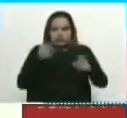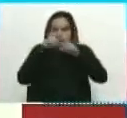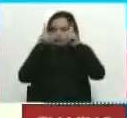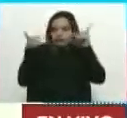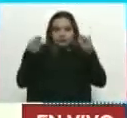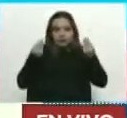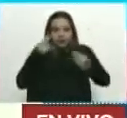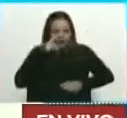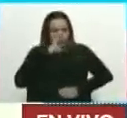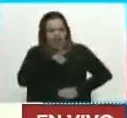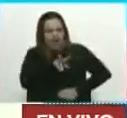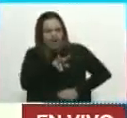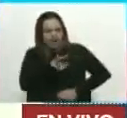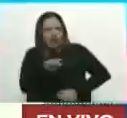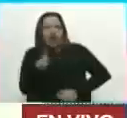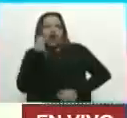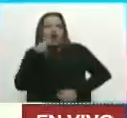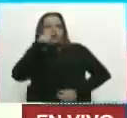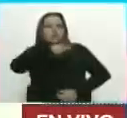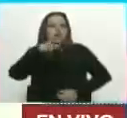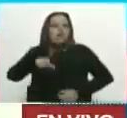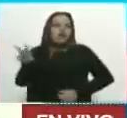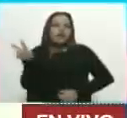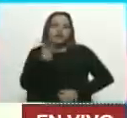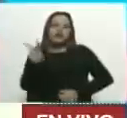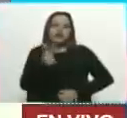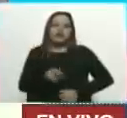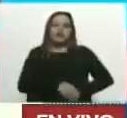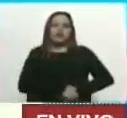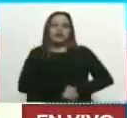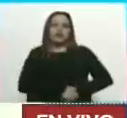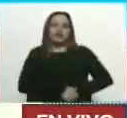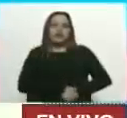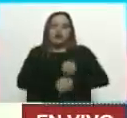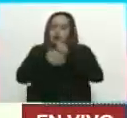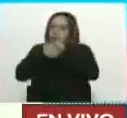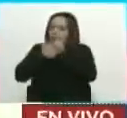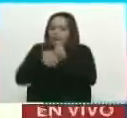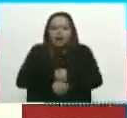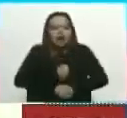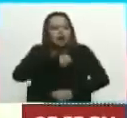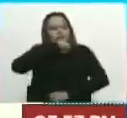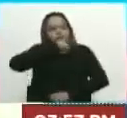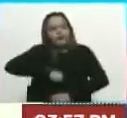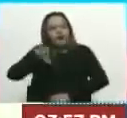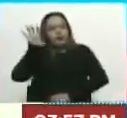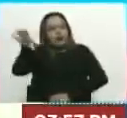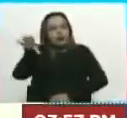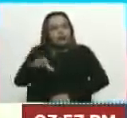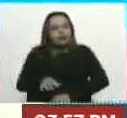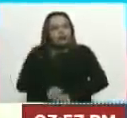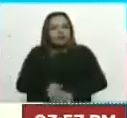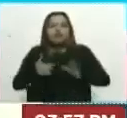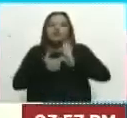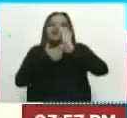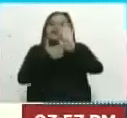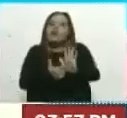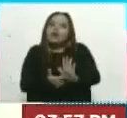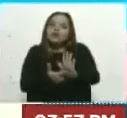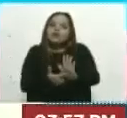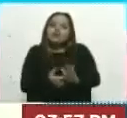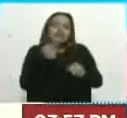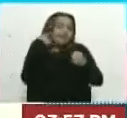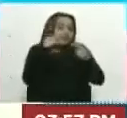Es increíble ver cómo el pueblo de Venezuela ama su patria y lo expresa de muchas